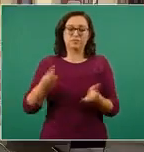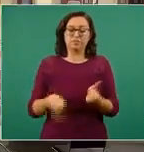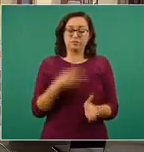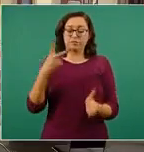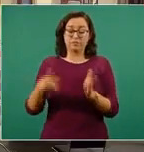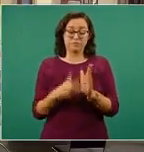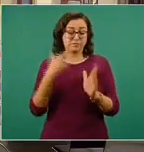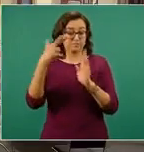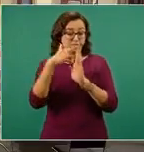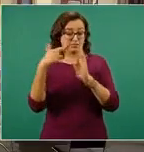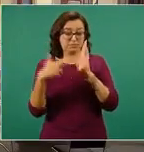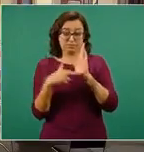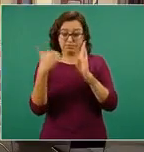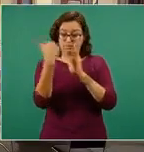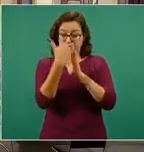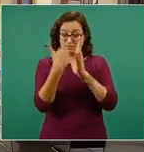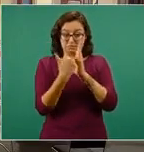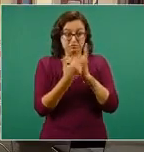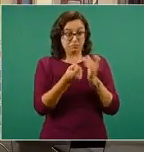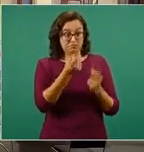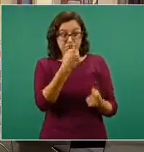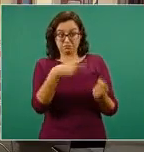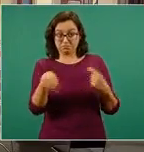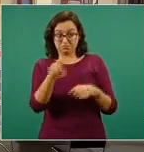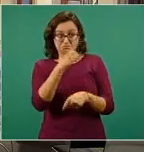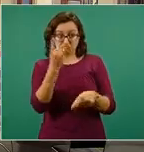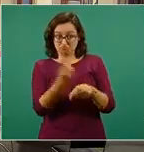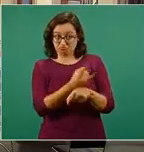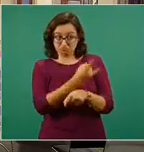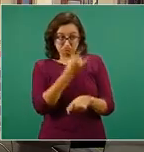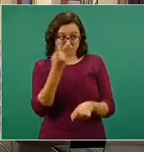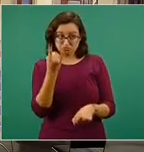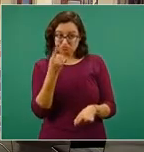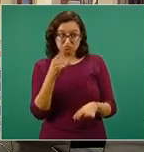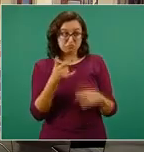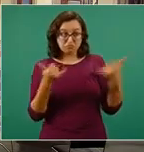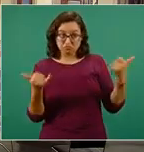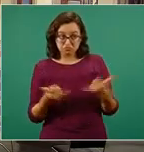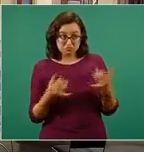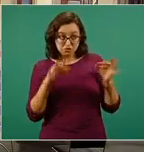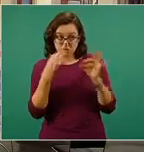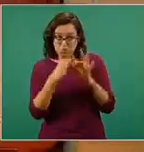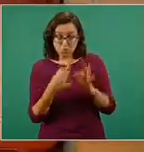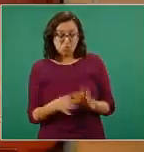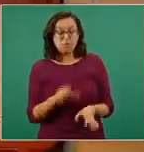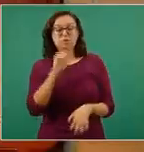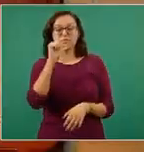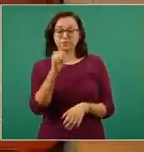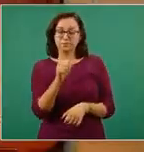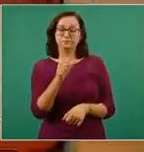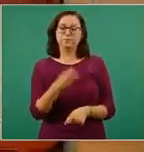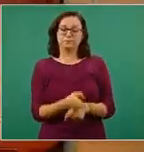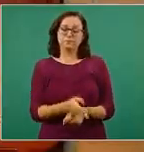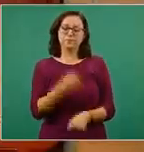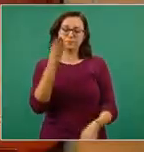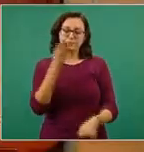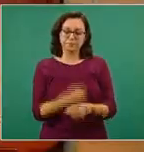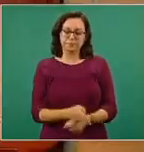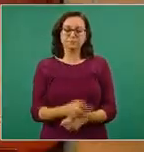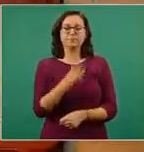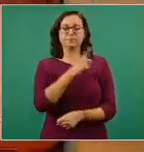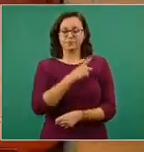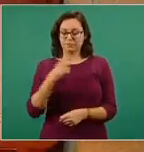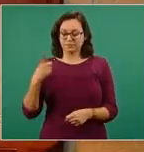sanitarias, incluso sancionando a quien no pudiera estar cumpliendo con estas medidas de la sana distancia, de la